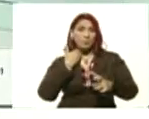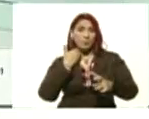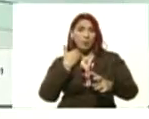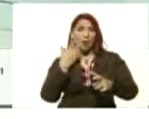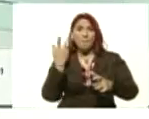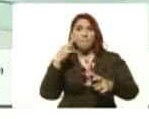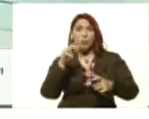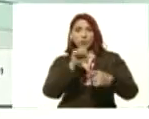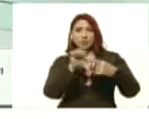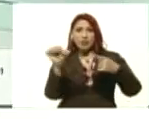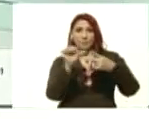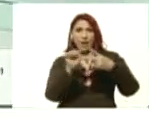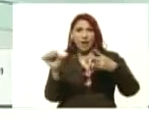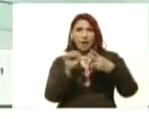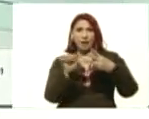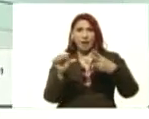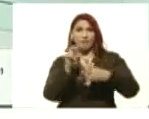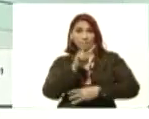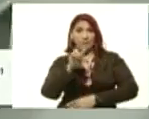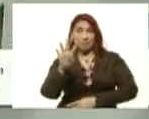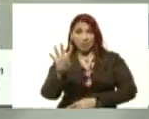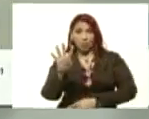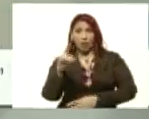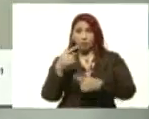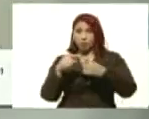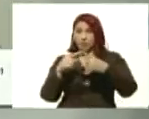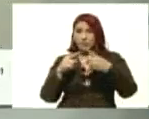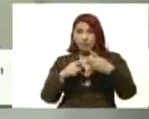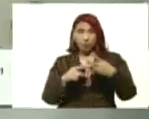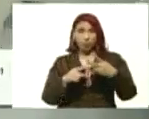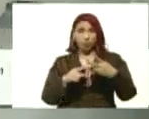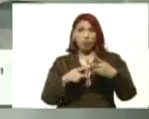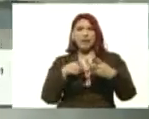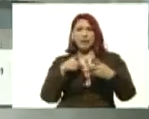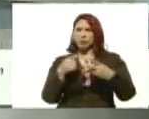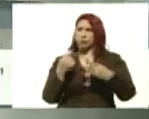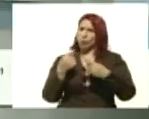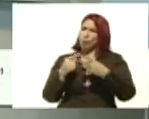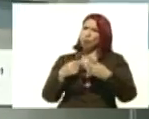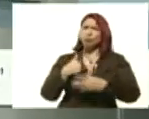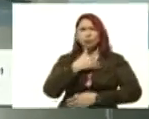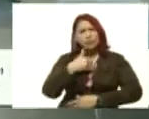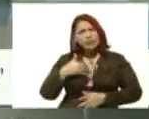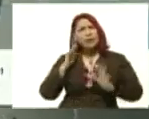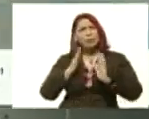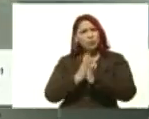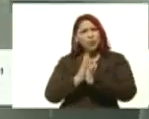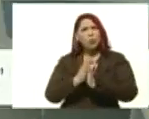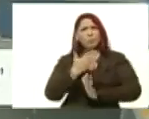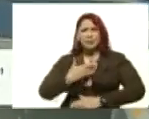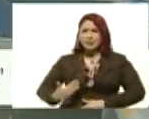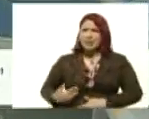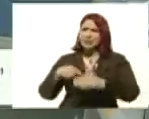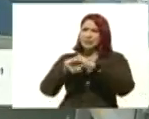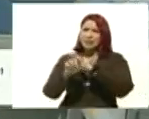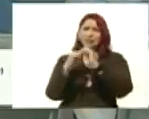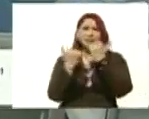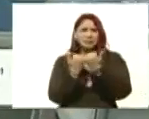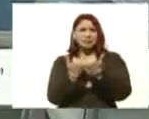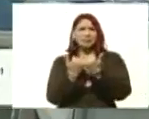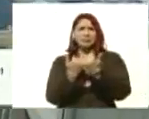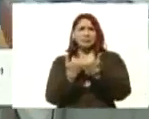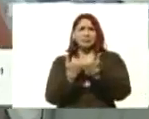semana. 24 pacientes distintos. Es una cosa, yo quisiera, presidente, entrar aquí a la sala de